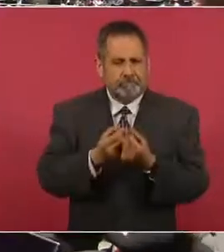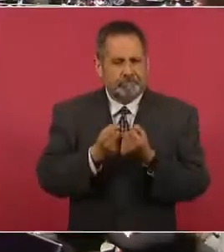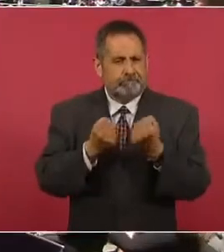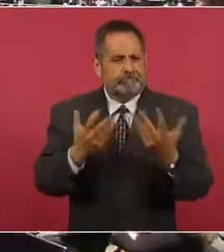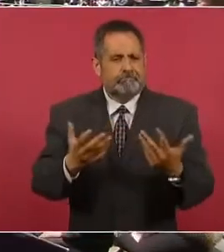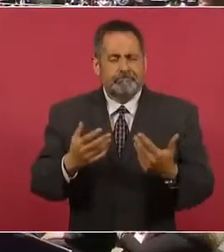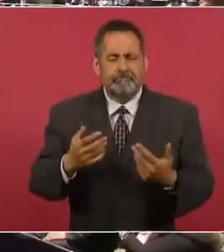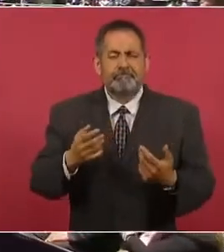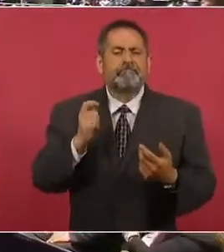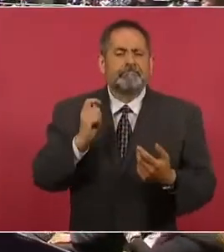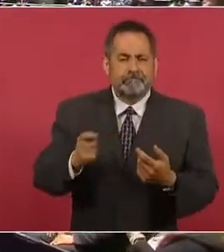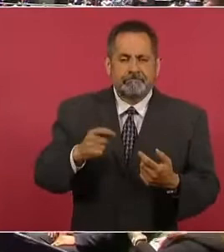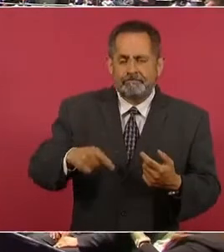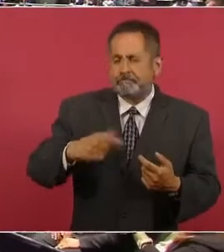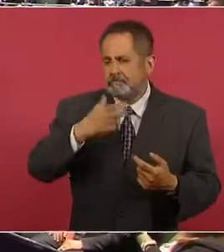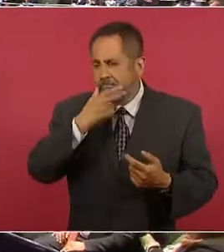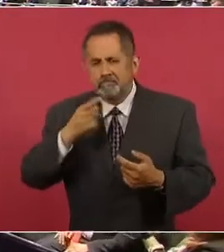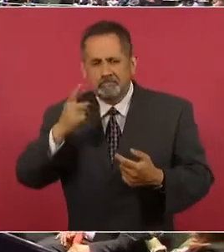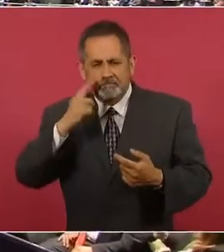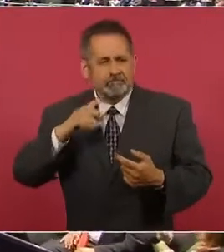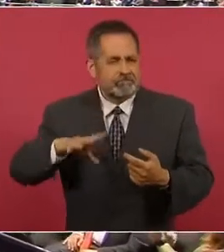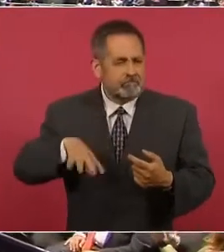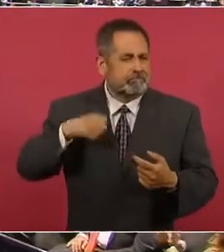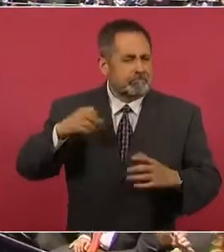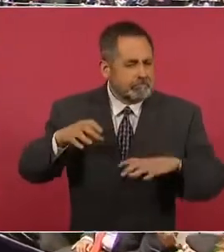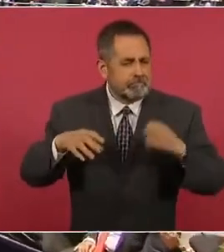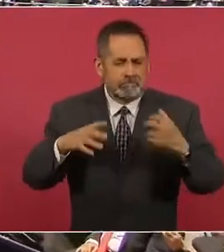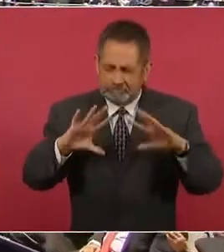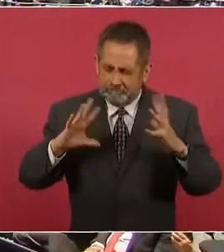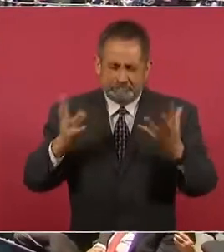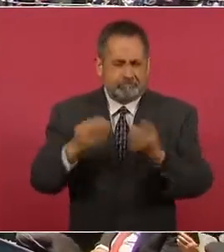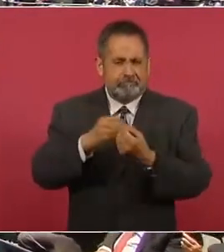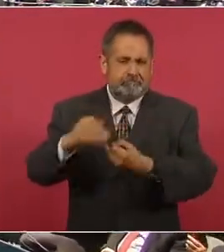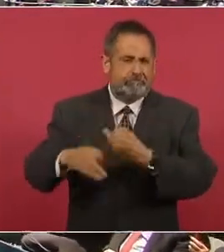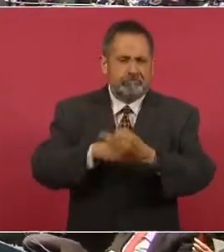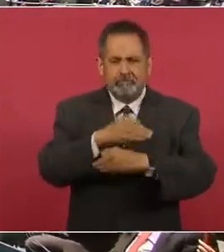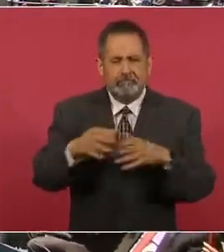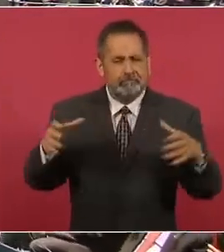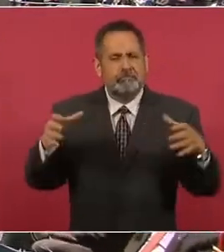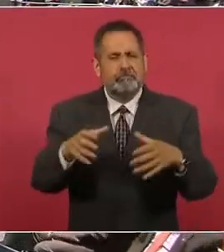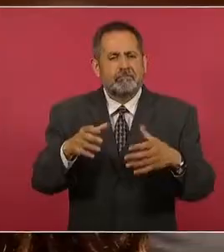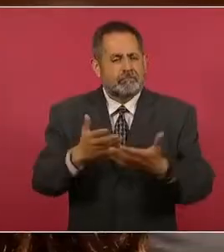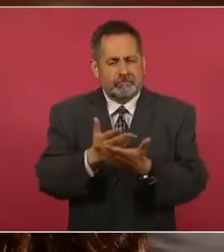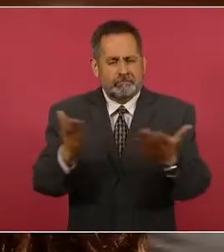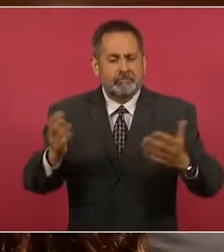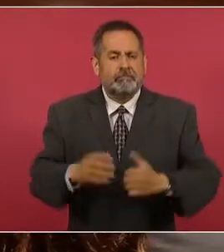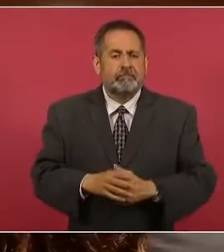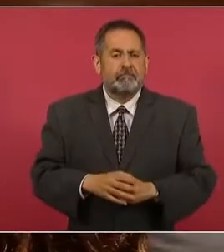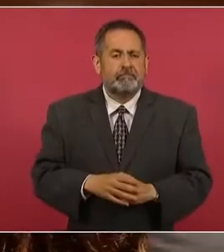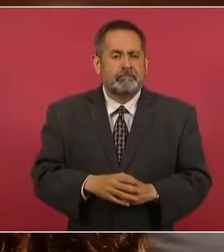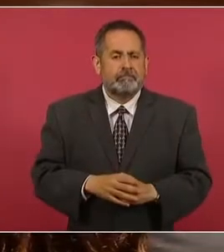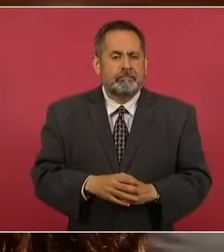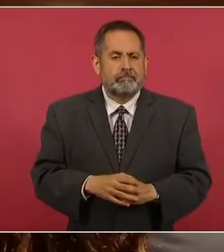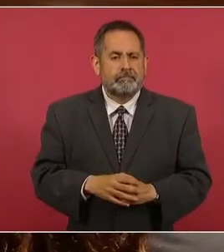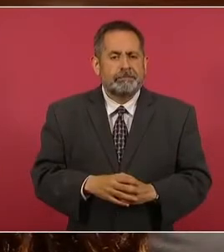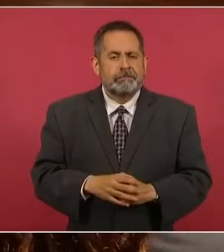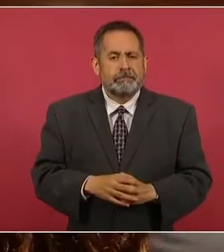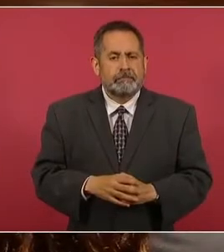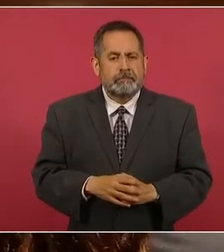el esfuerzo de todas y de todos.